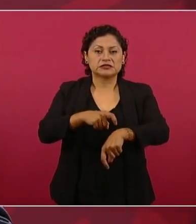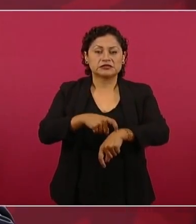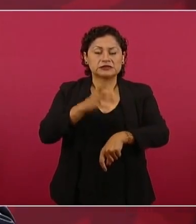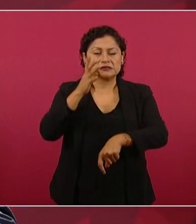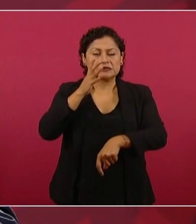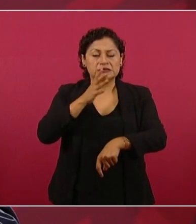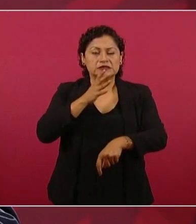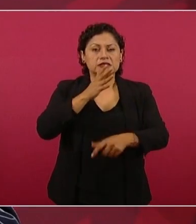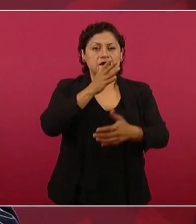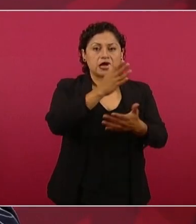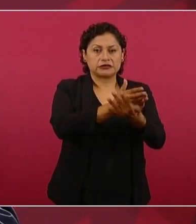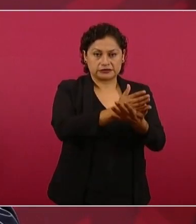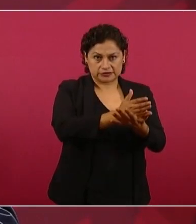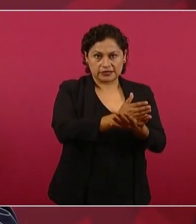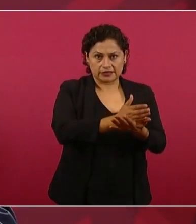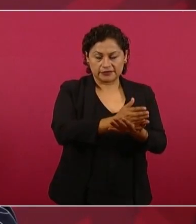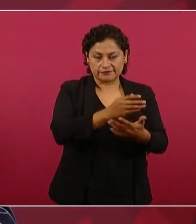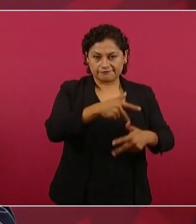y